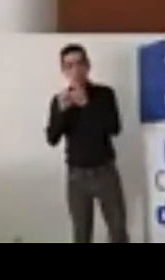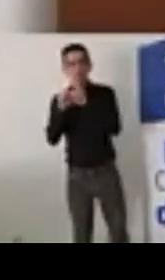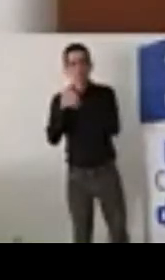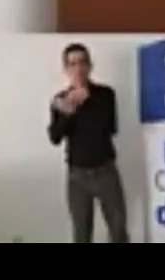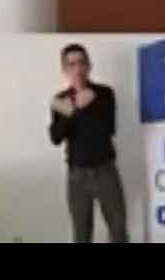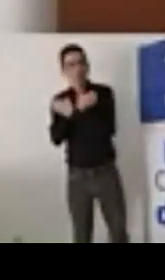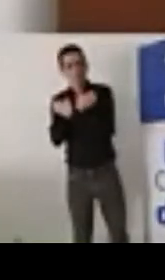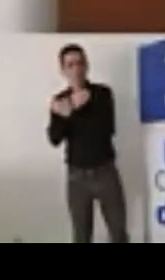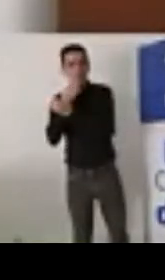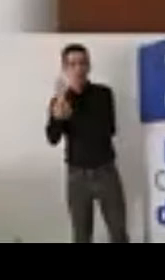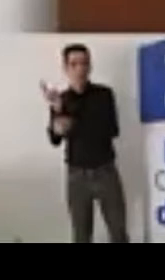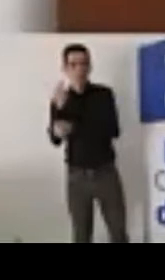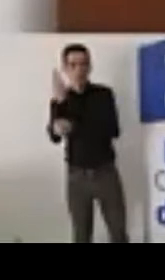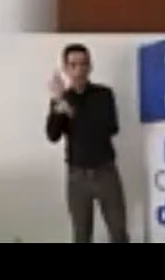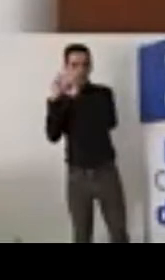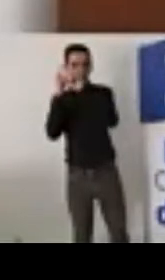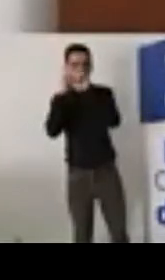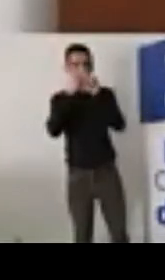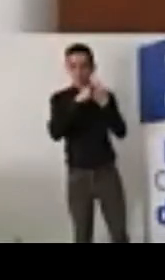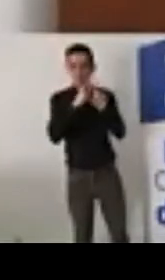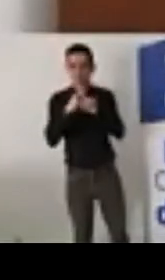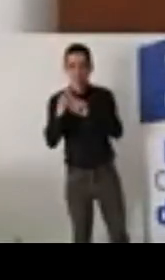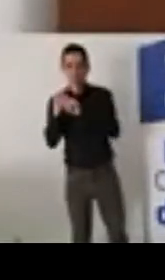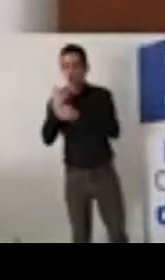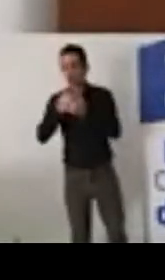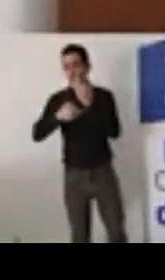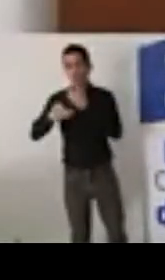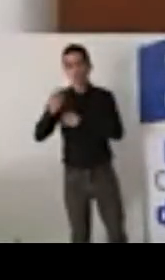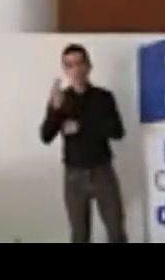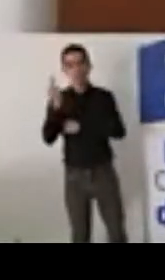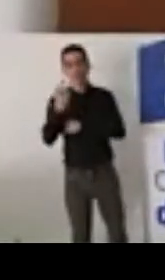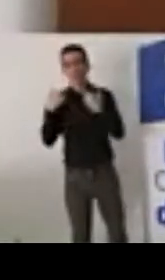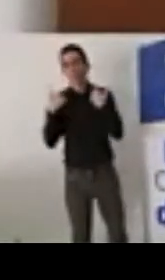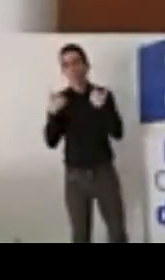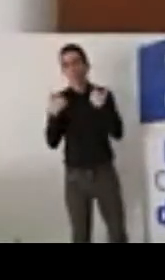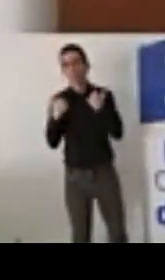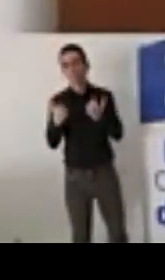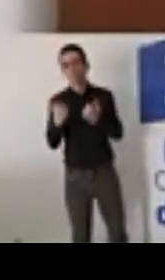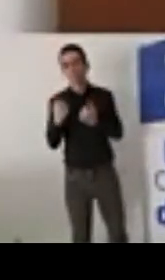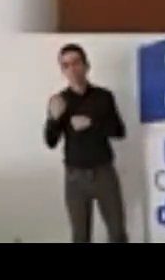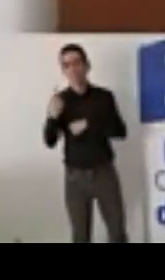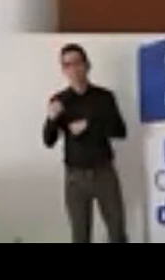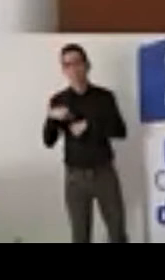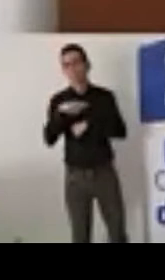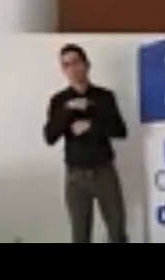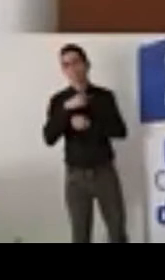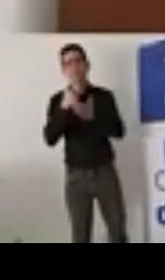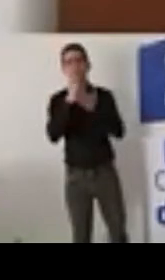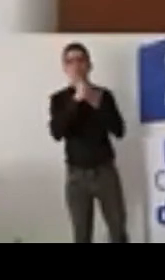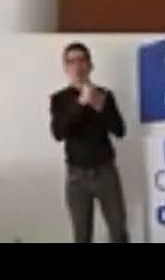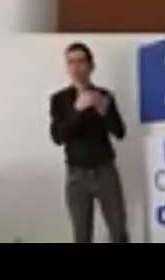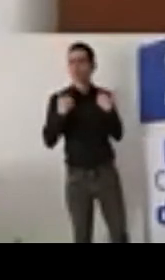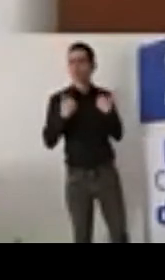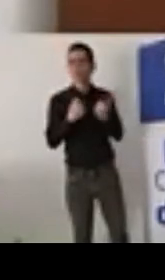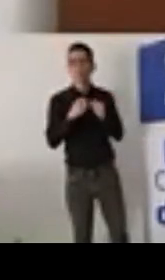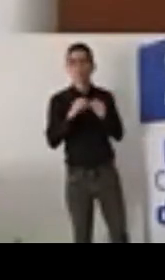conciencia de esa Agenda 2030, de los ODS, también a los jóvenes para que también sean más participativos